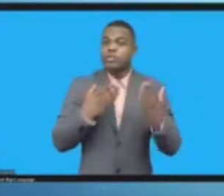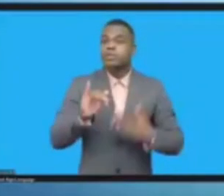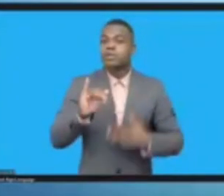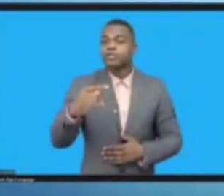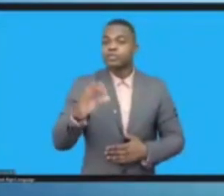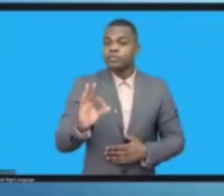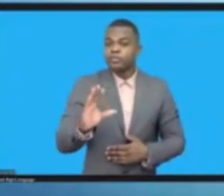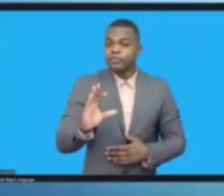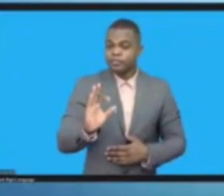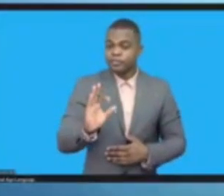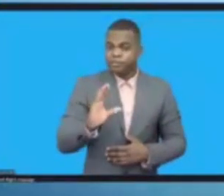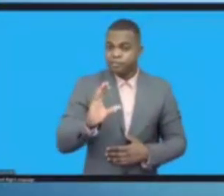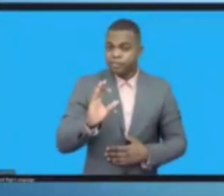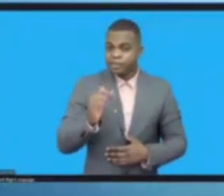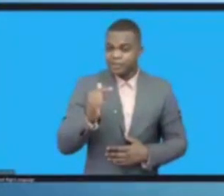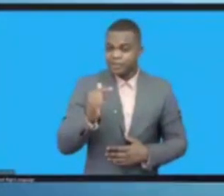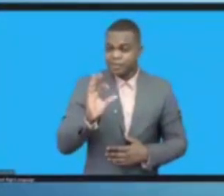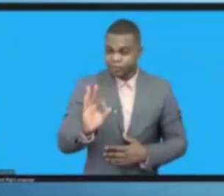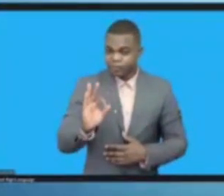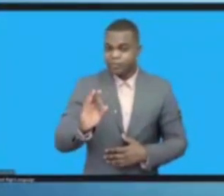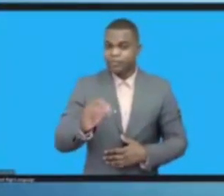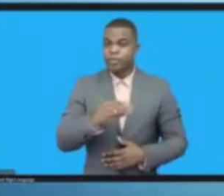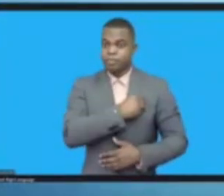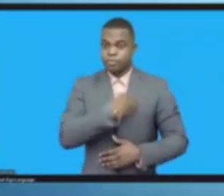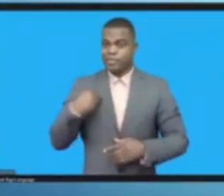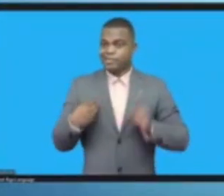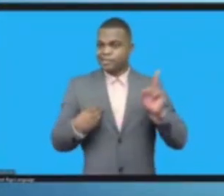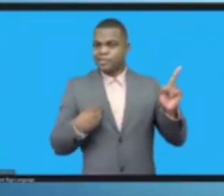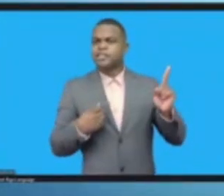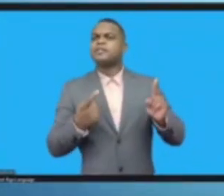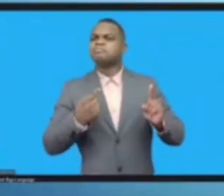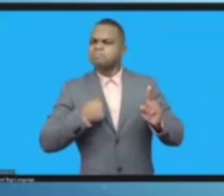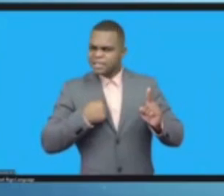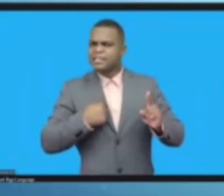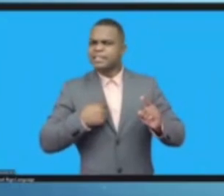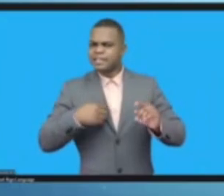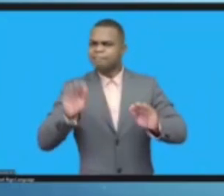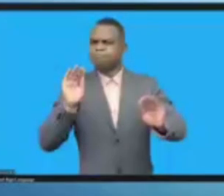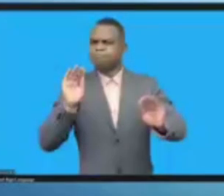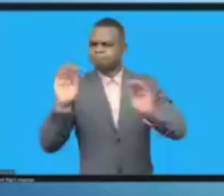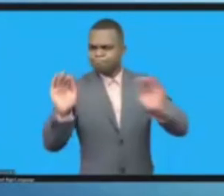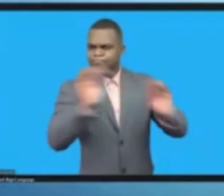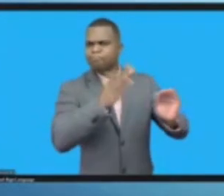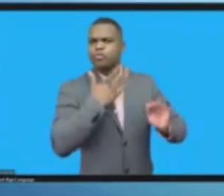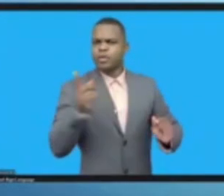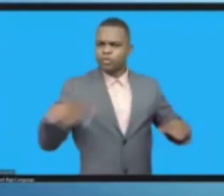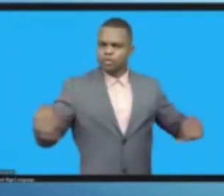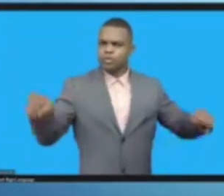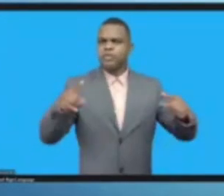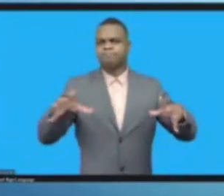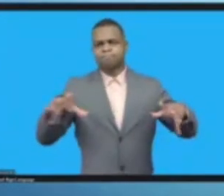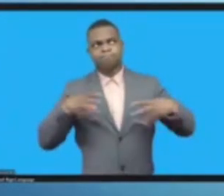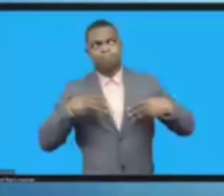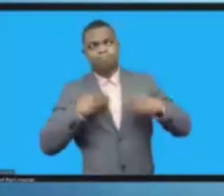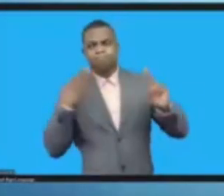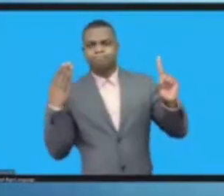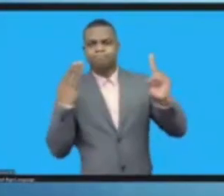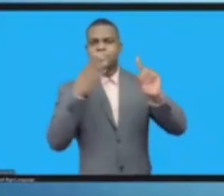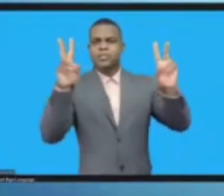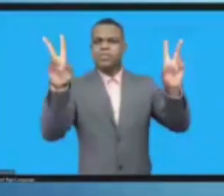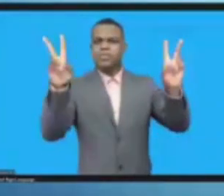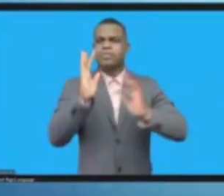y a pensar en el futuro digital como una sola comunidad la razón por la